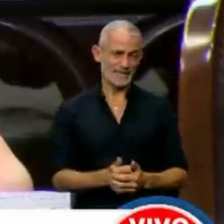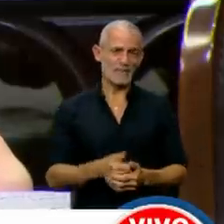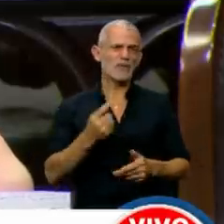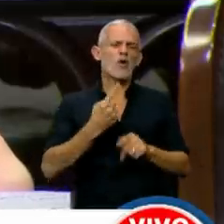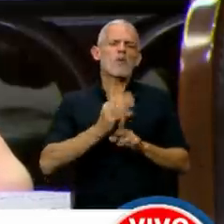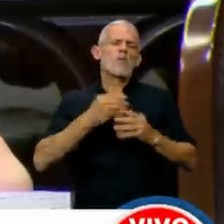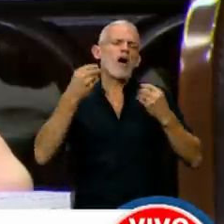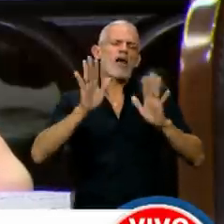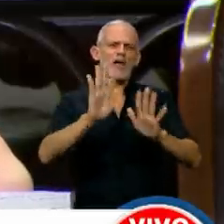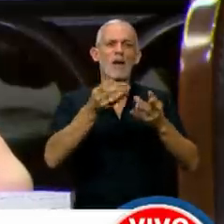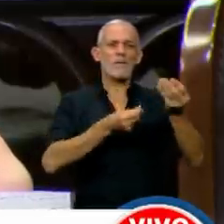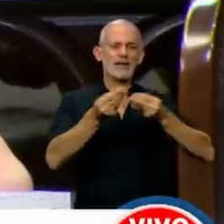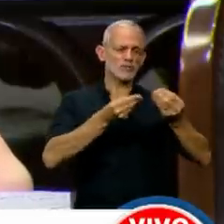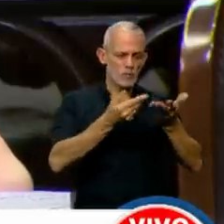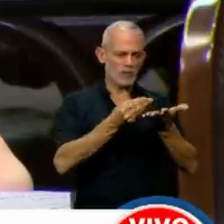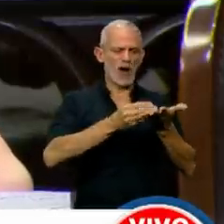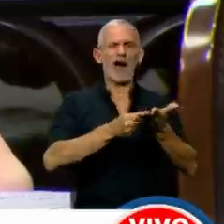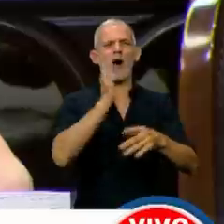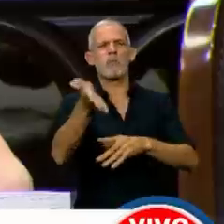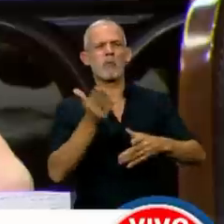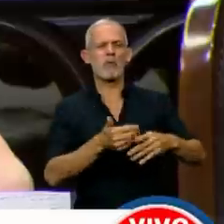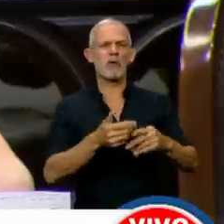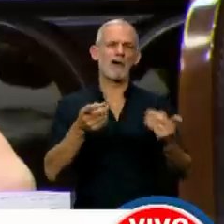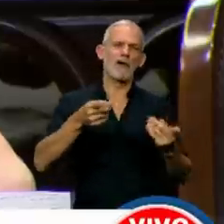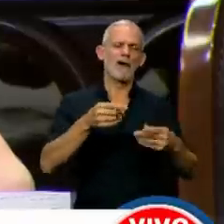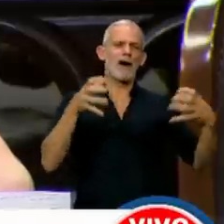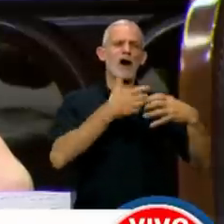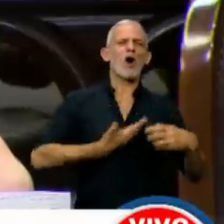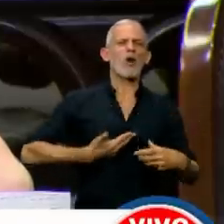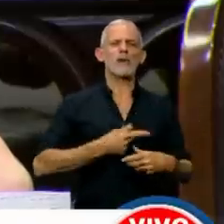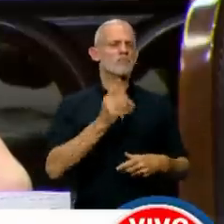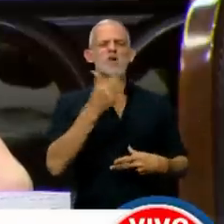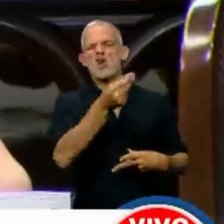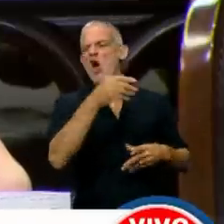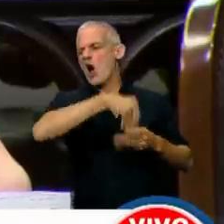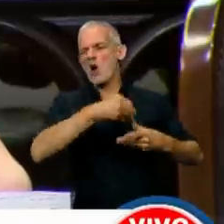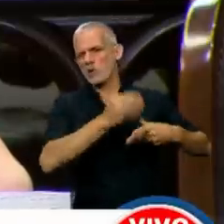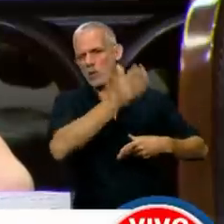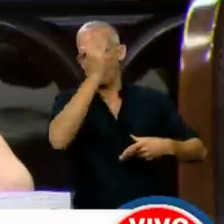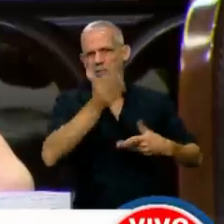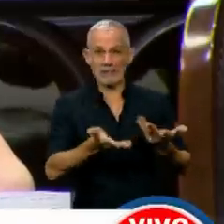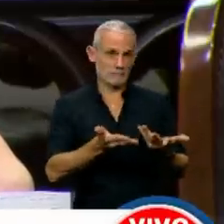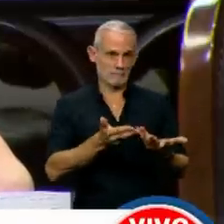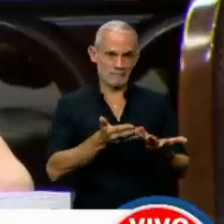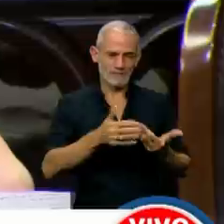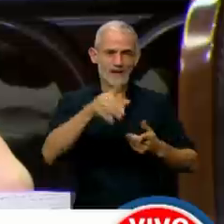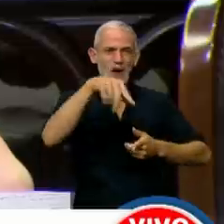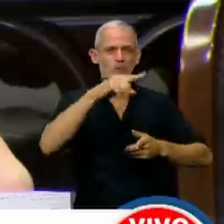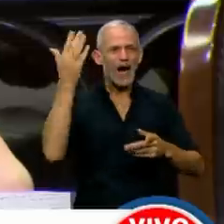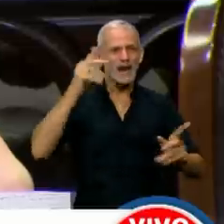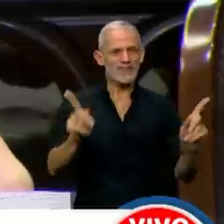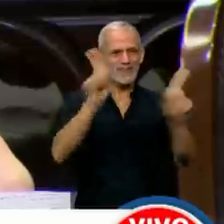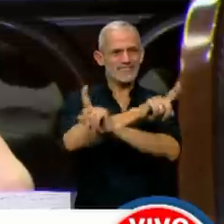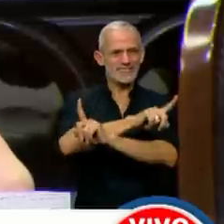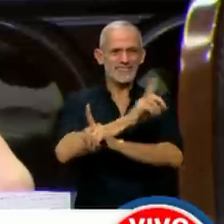podemos utilizar el presupuesto para castigar a los a los gobiernos ni el nuestro ni a ustedes cuando fueron